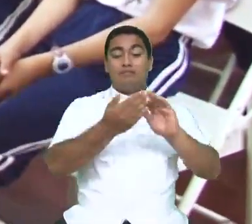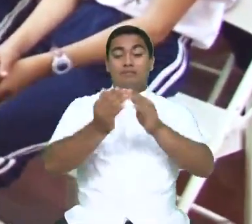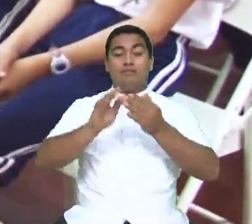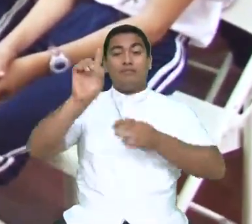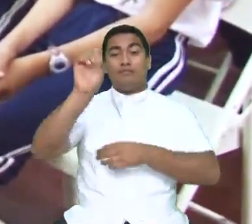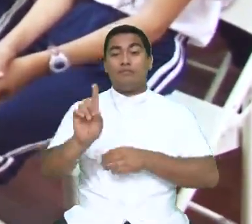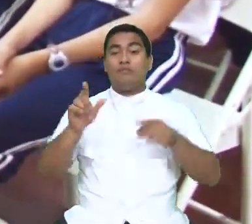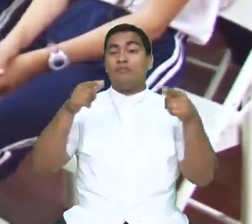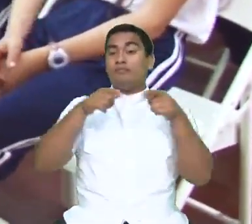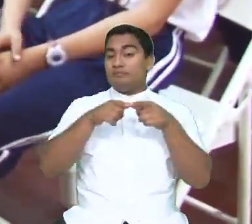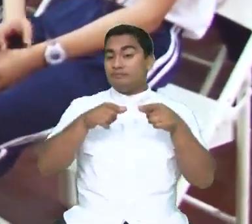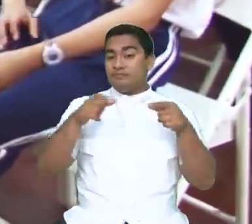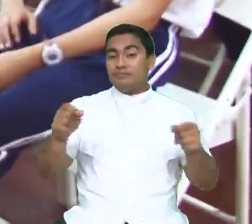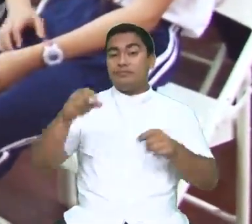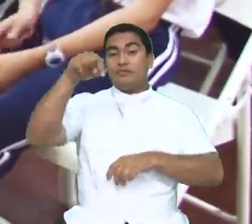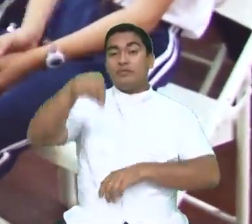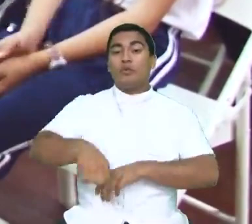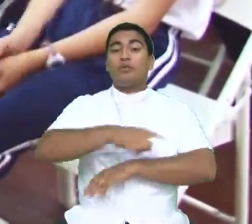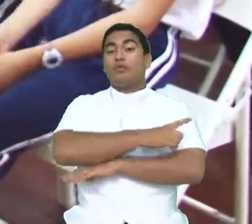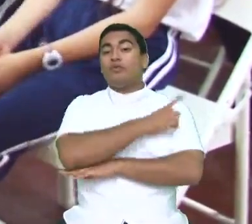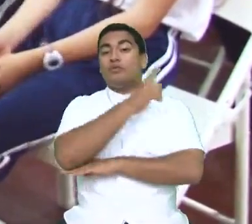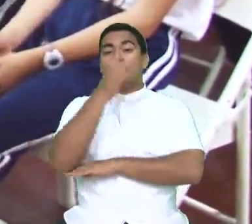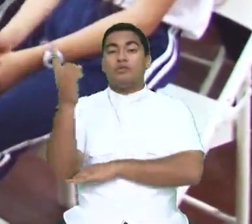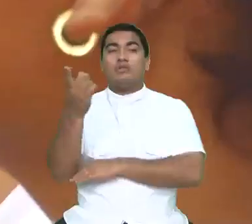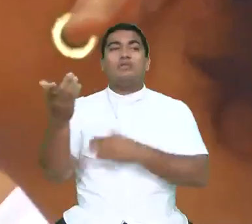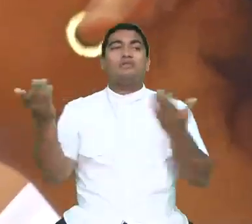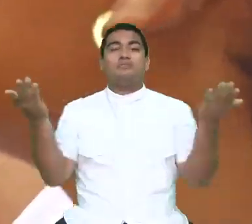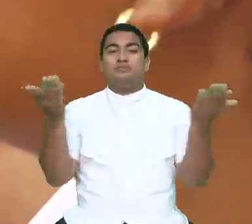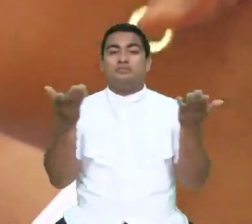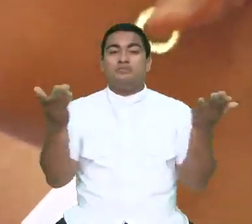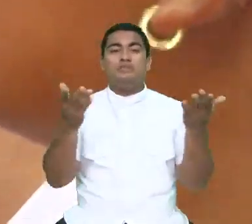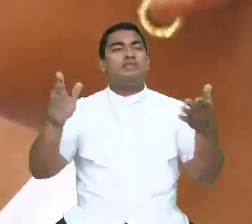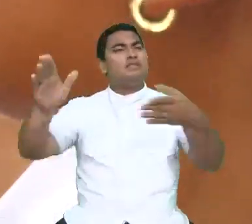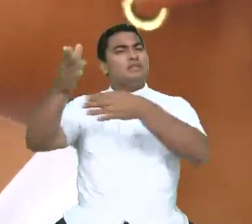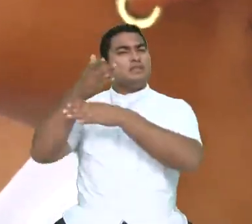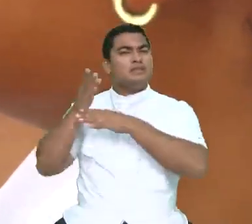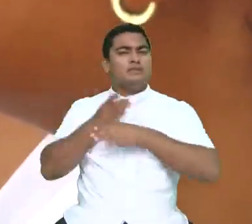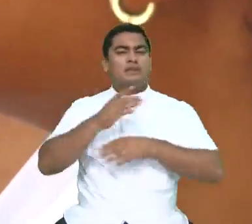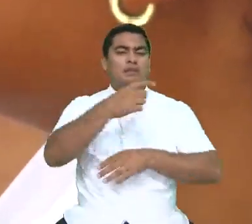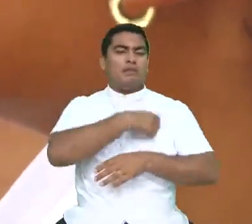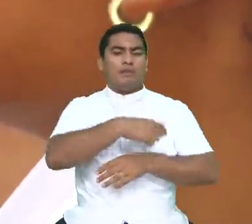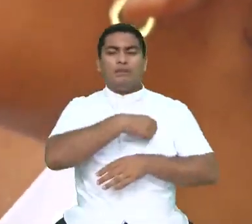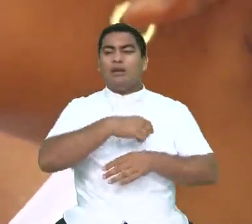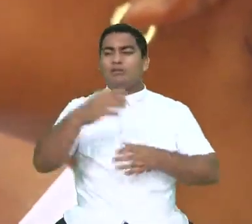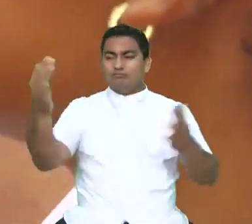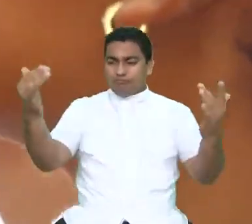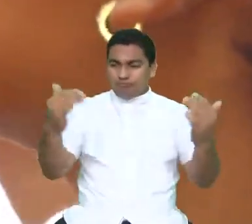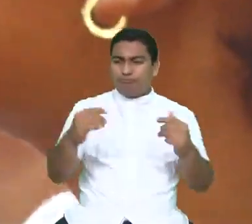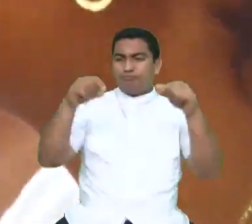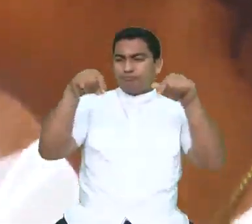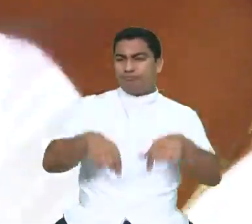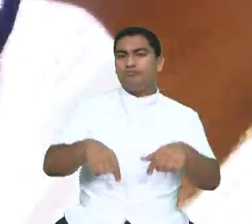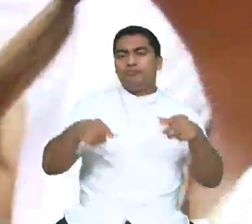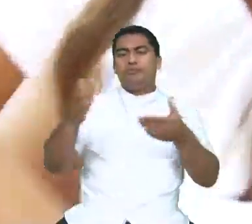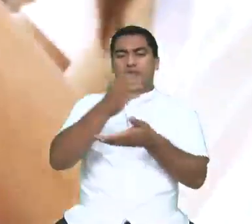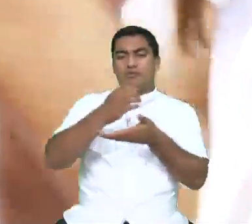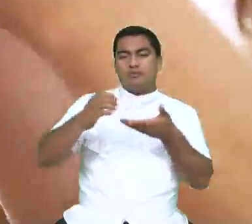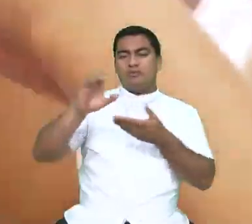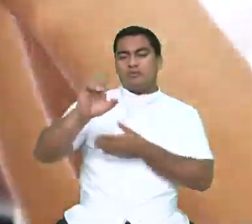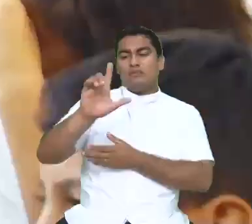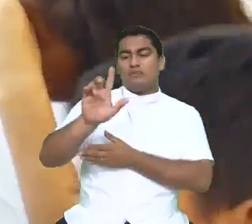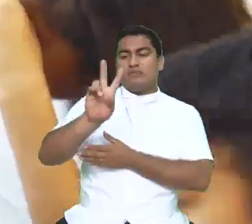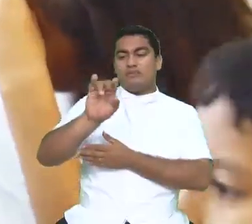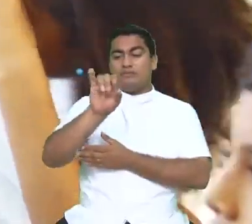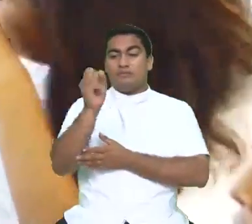hoy recibimos representaciones de cada uno de los centros educativos donde sus alumnos